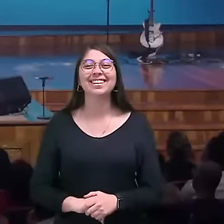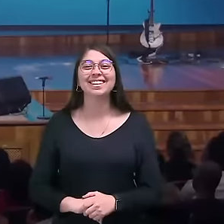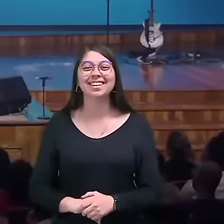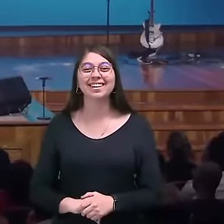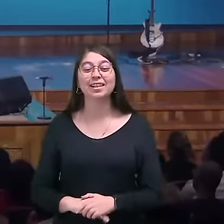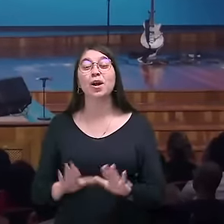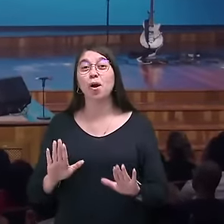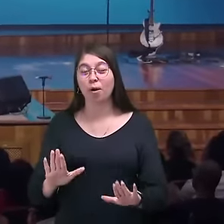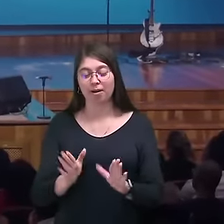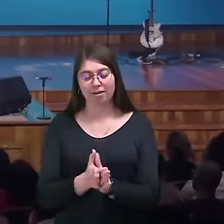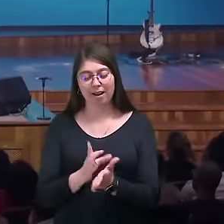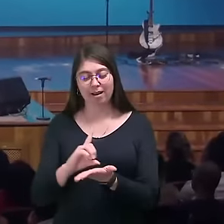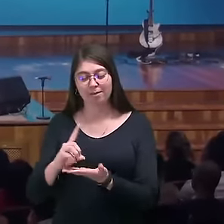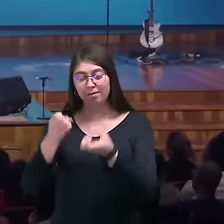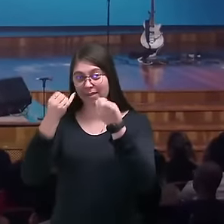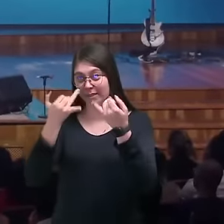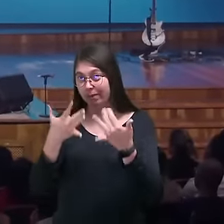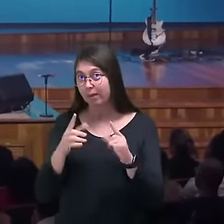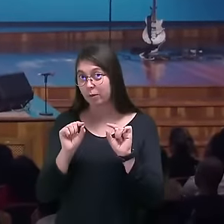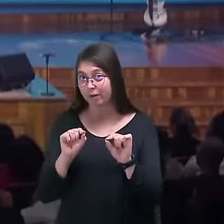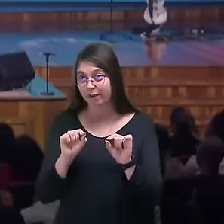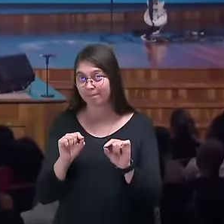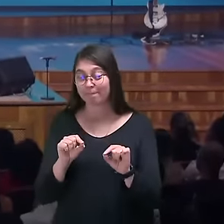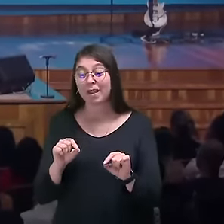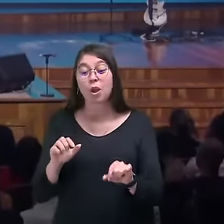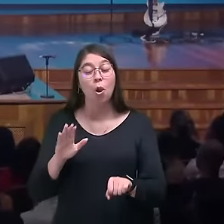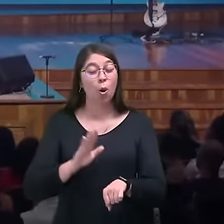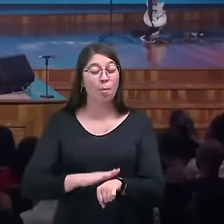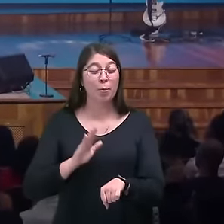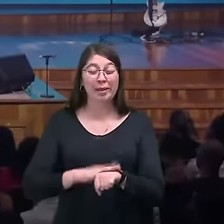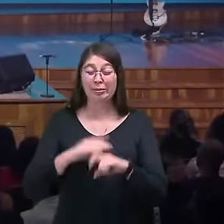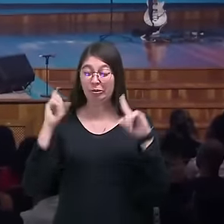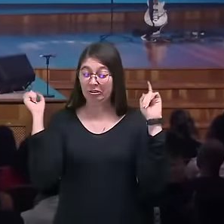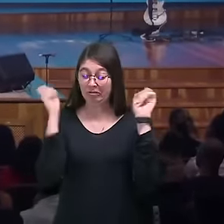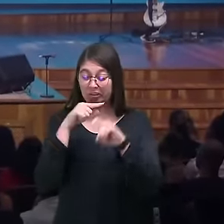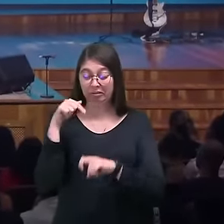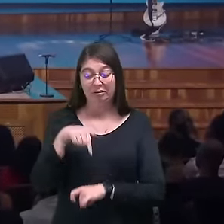La palabra del Señor fala que una gran crisis llegó a la tierra.